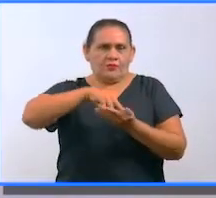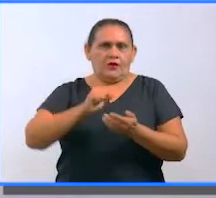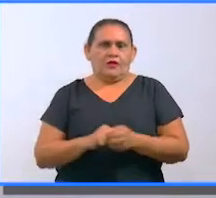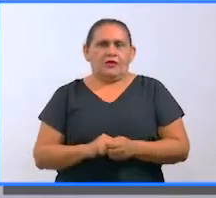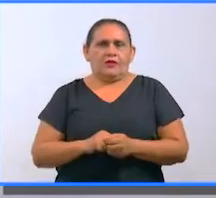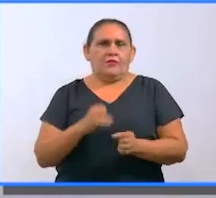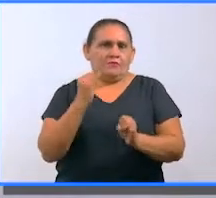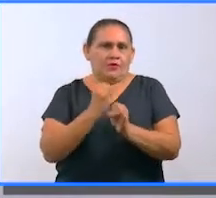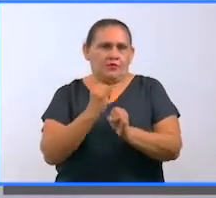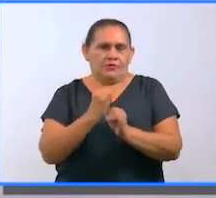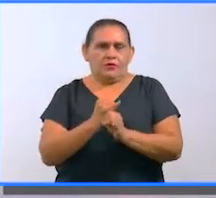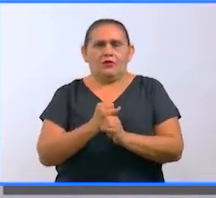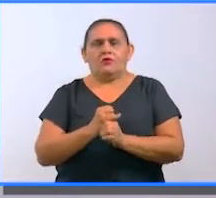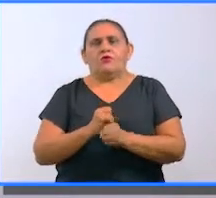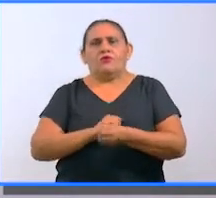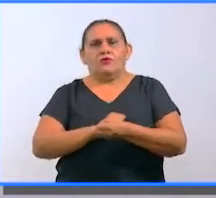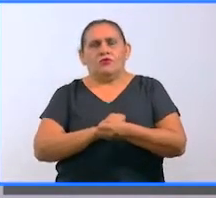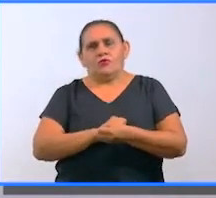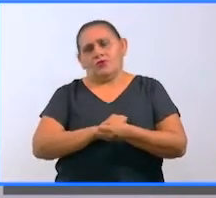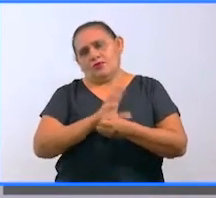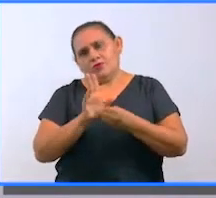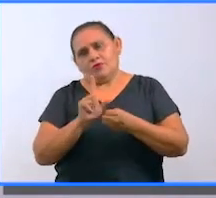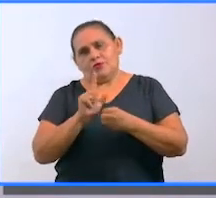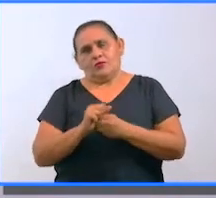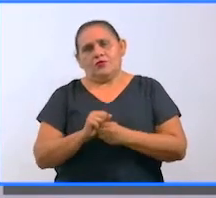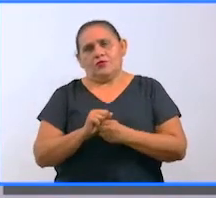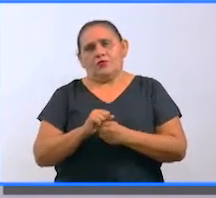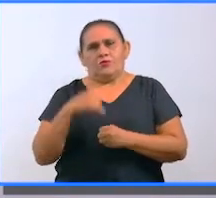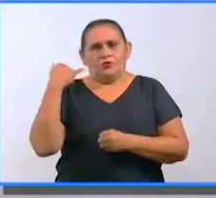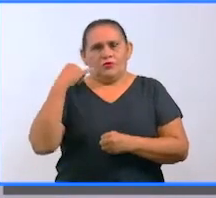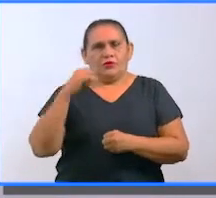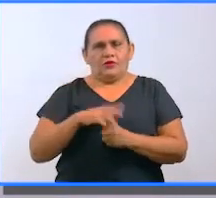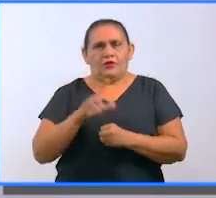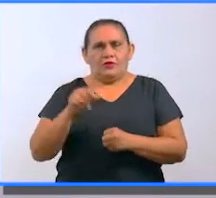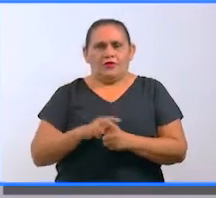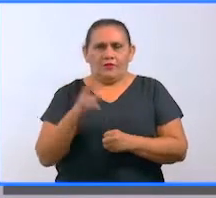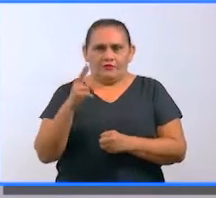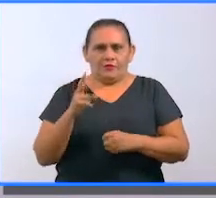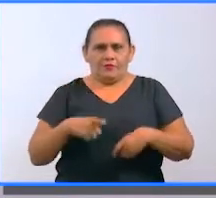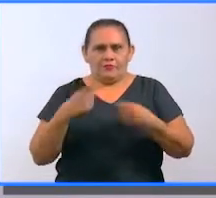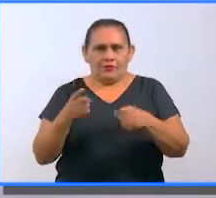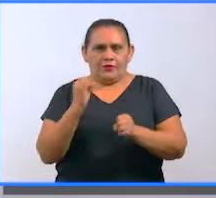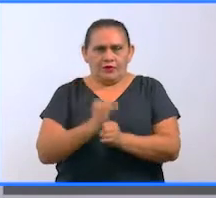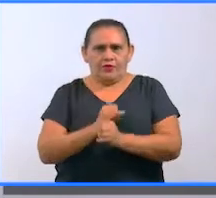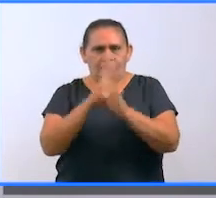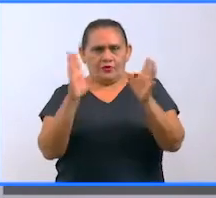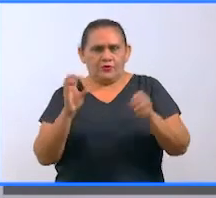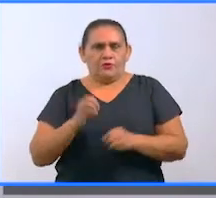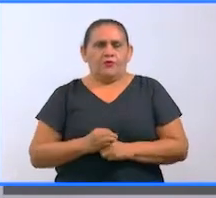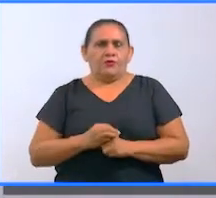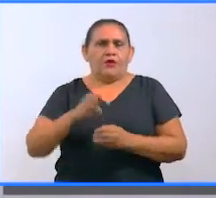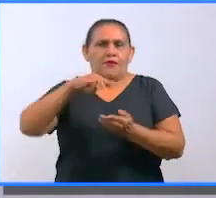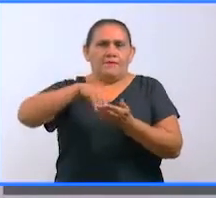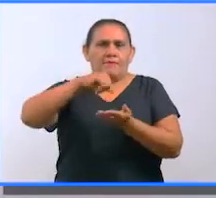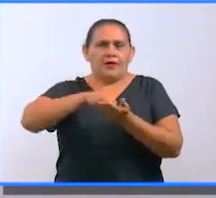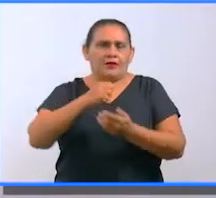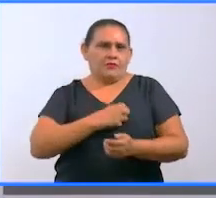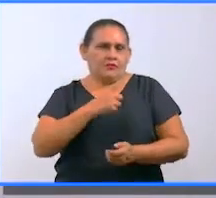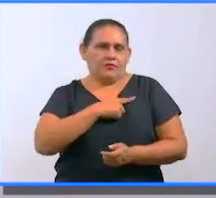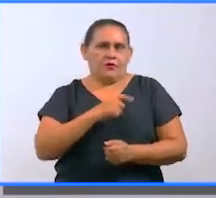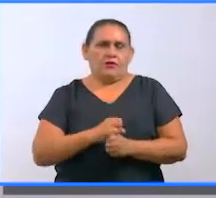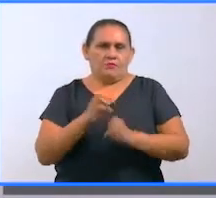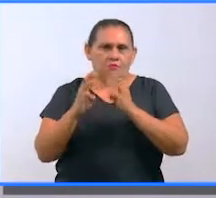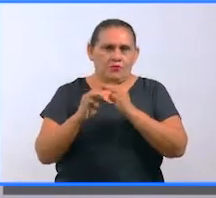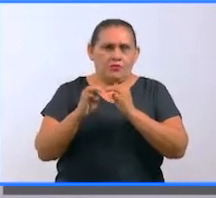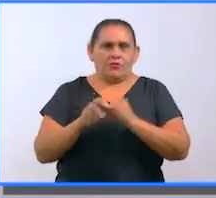página de internet coronavirus.yucatán.gov.mx también ofrece información en maya y en español. El chat de